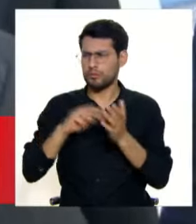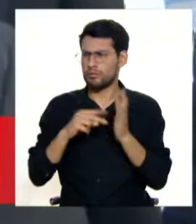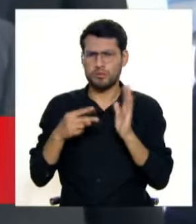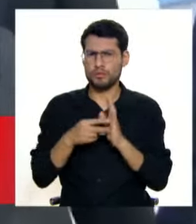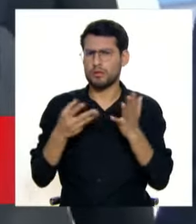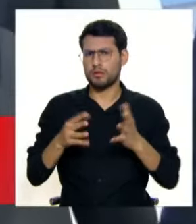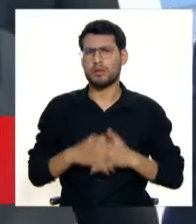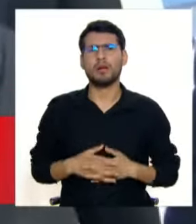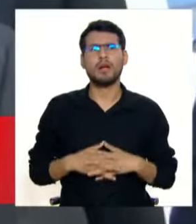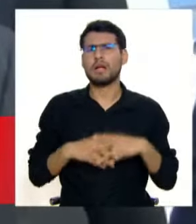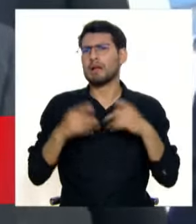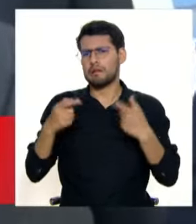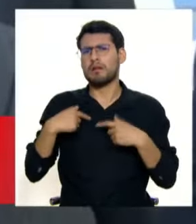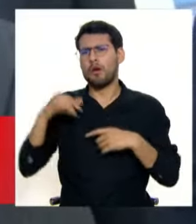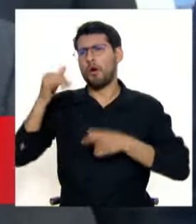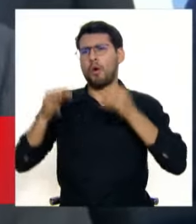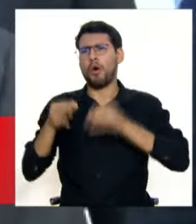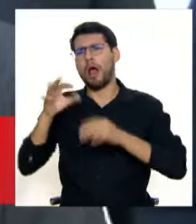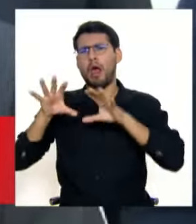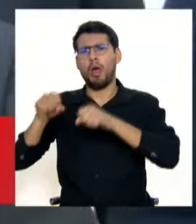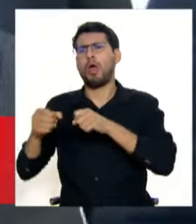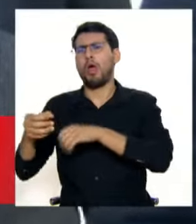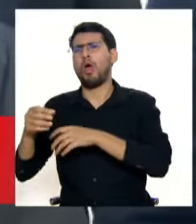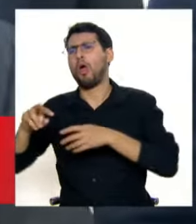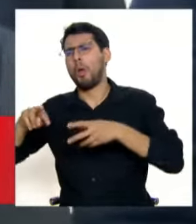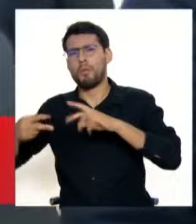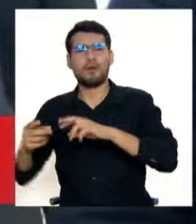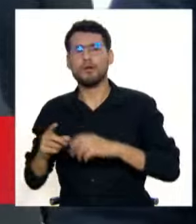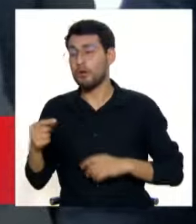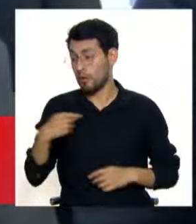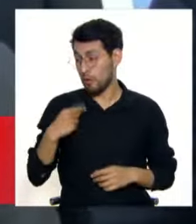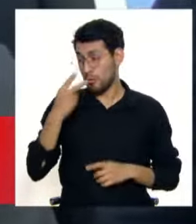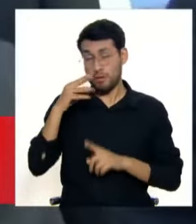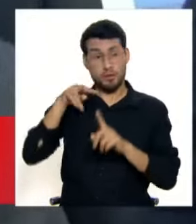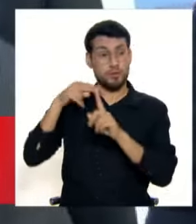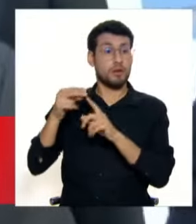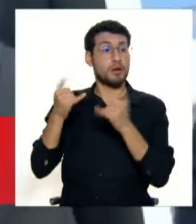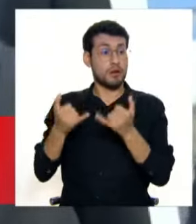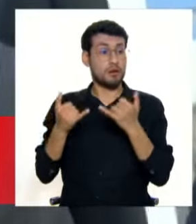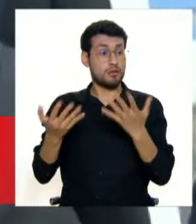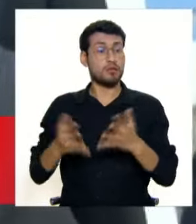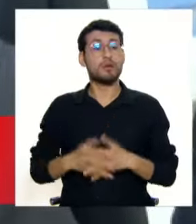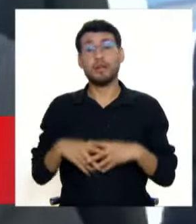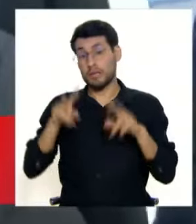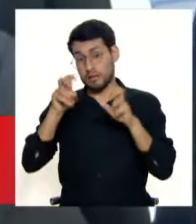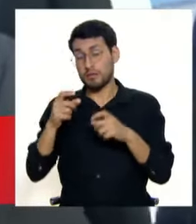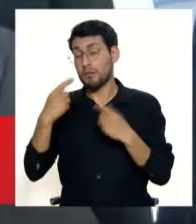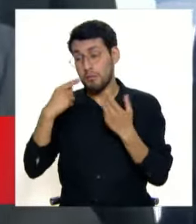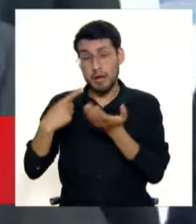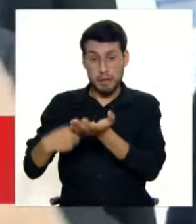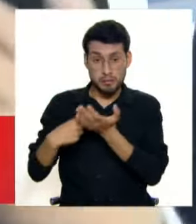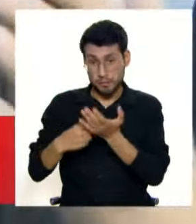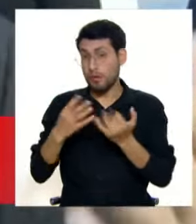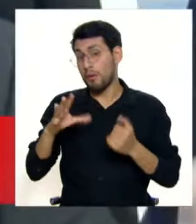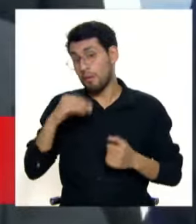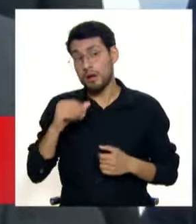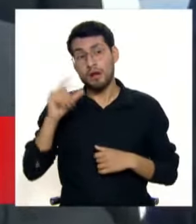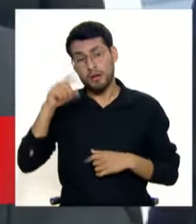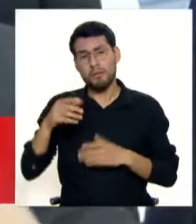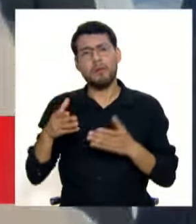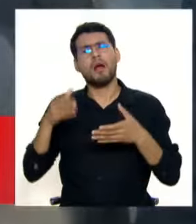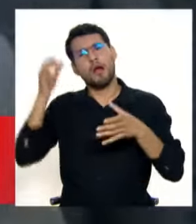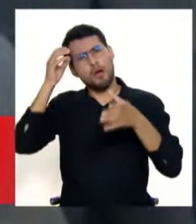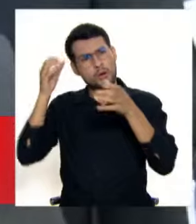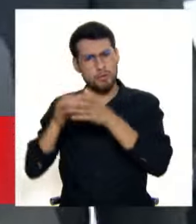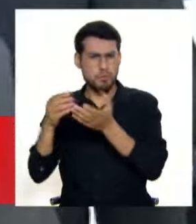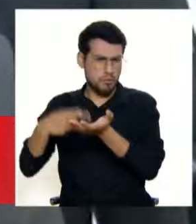de modo alguno que se va a intervenir en la justicia. Lo que yo veo desde mi perspectiva, y aún todavía está, esto es un tema a debatir, porque todavía tiene que entrar al